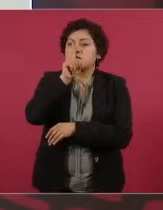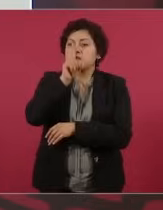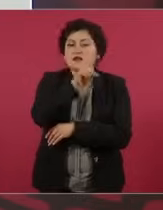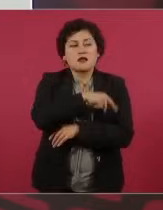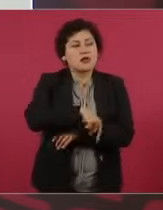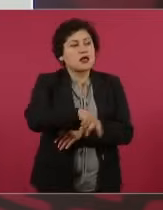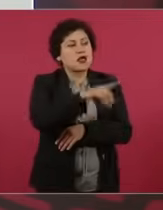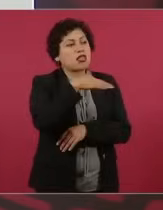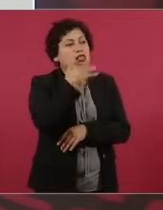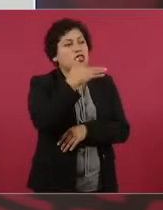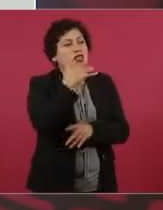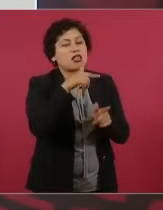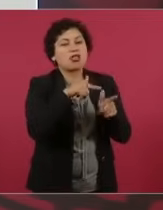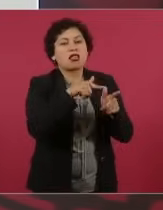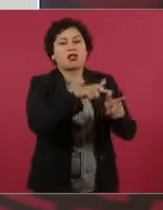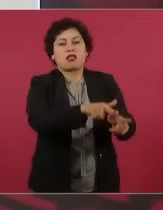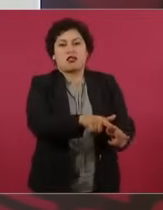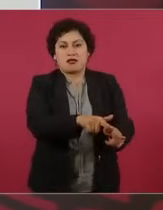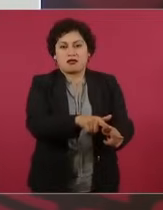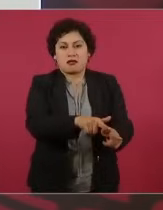y a mí me pagan